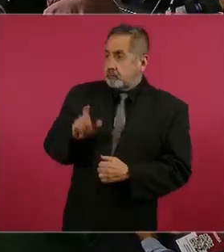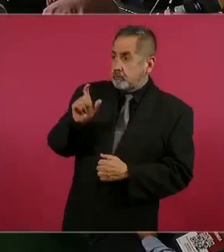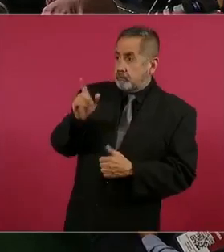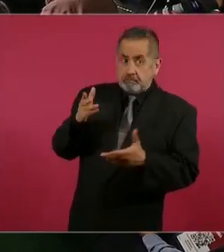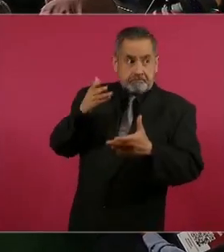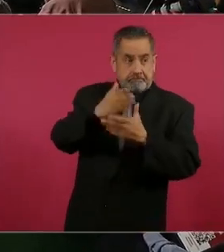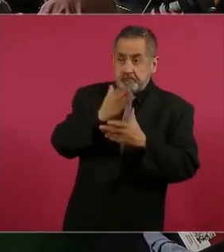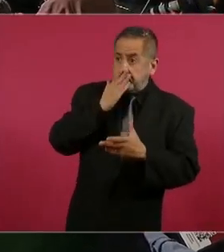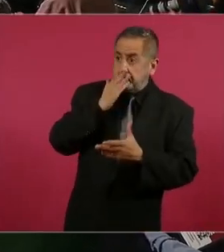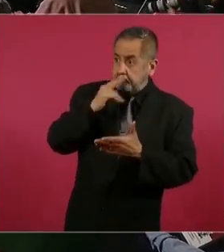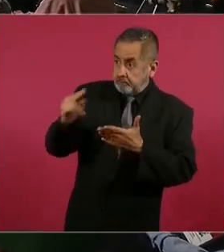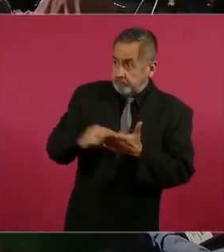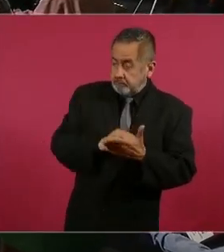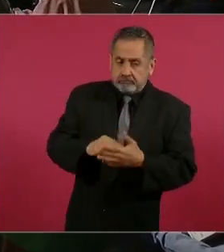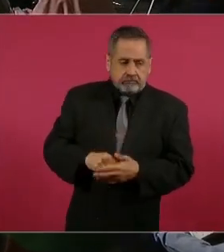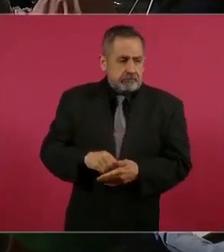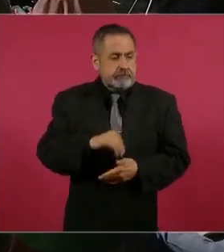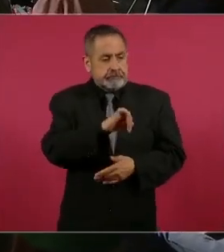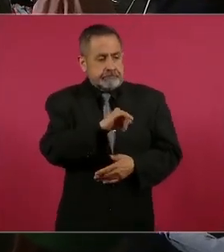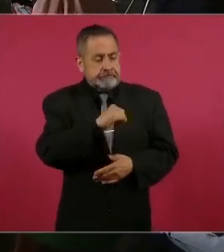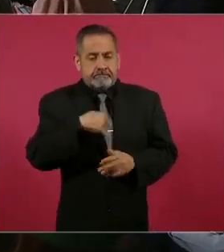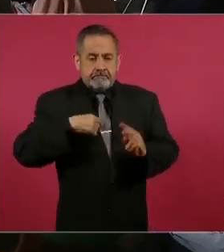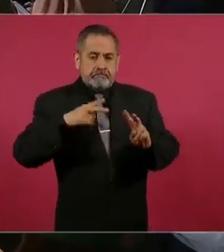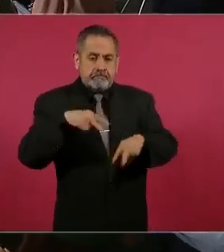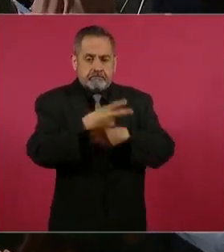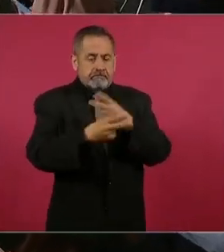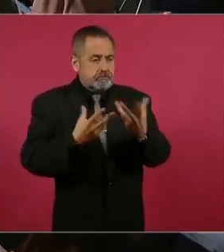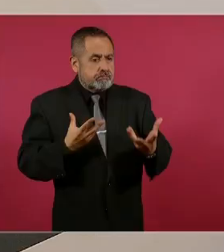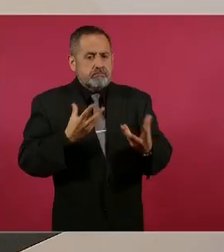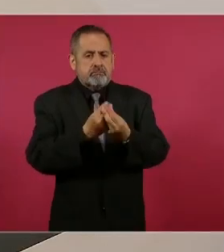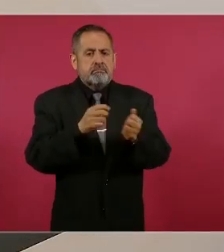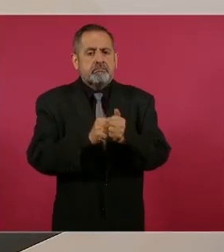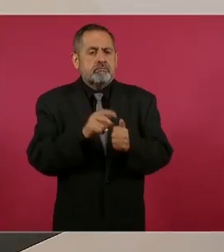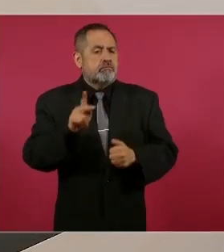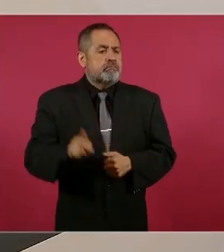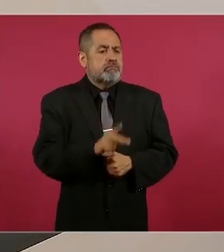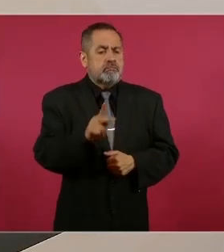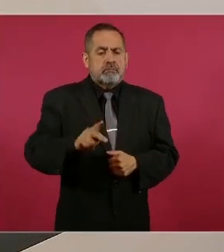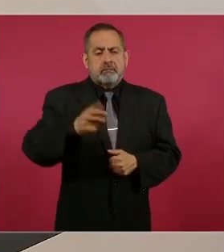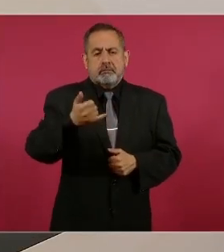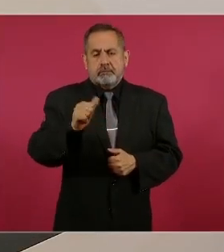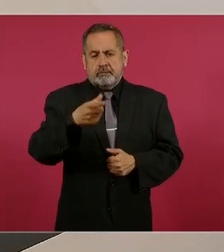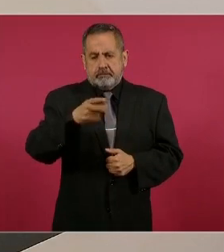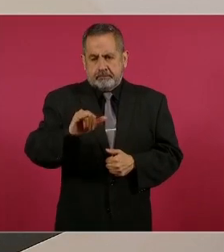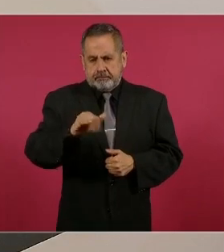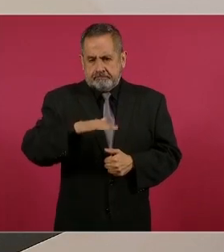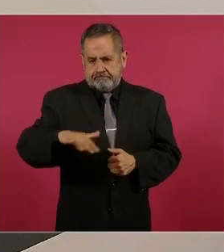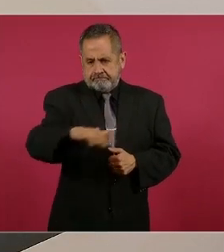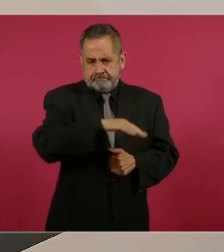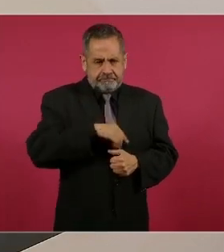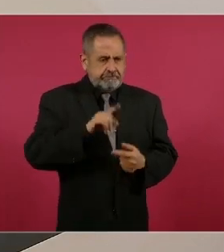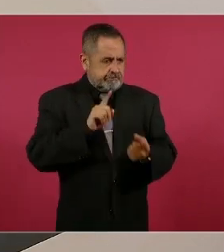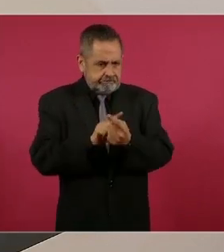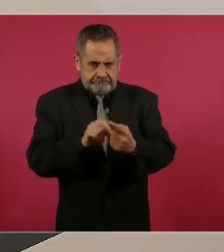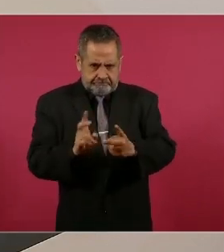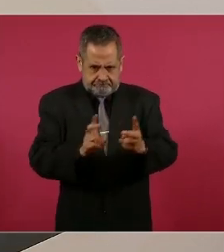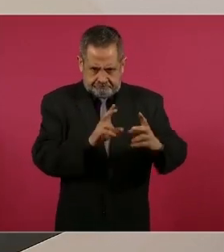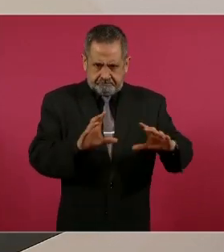este decreto. Sí, presidente, voy a estar con los pueblos yaquis, voy